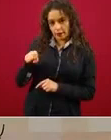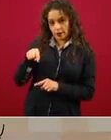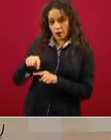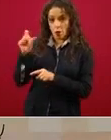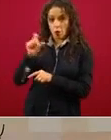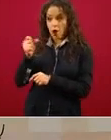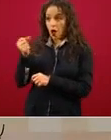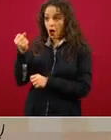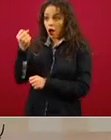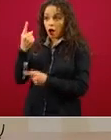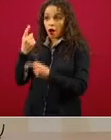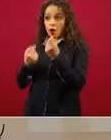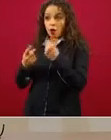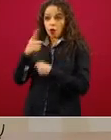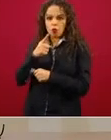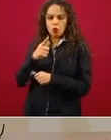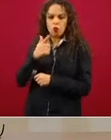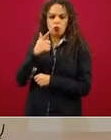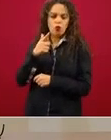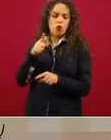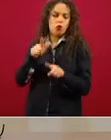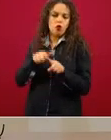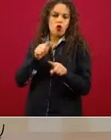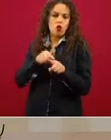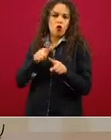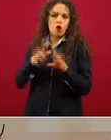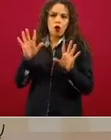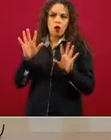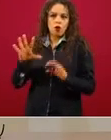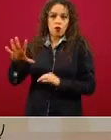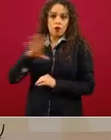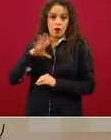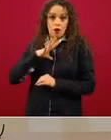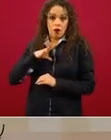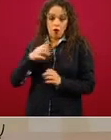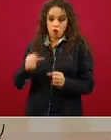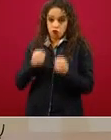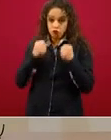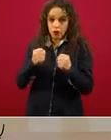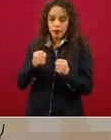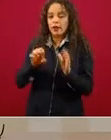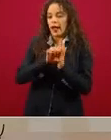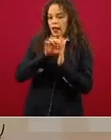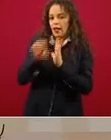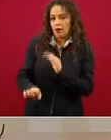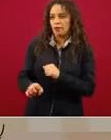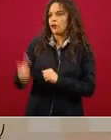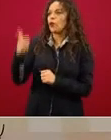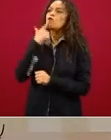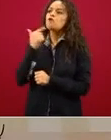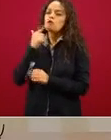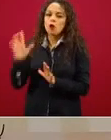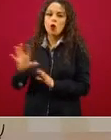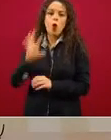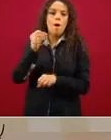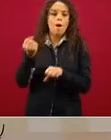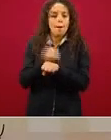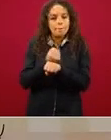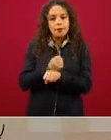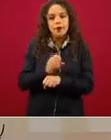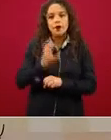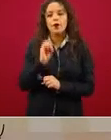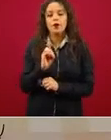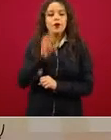sea, en este caso es el rojo, el de máximo riesgo, pero podría ser el naranja, podría ser el amarillo.